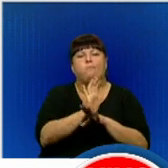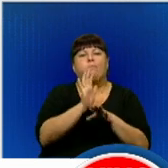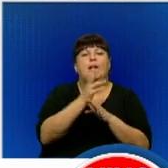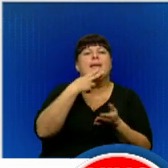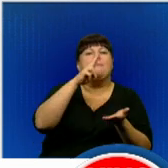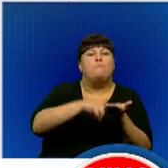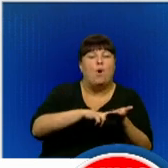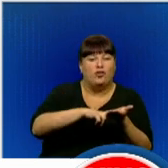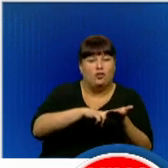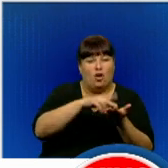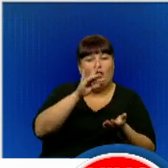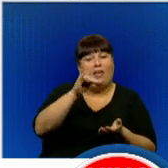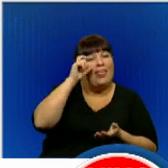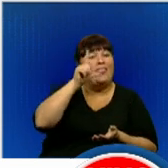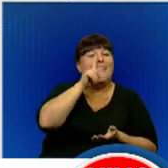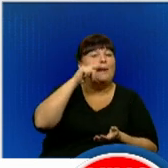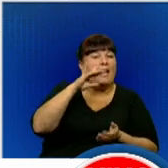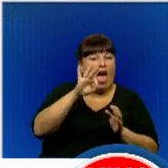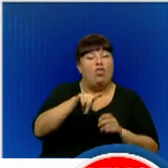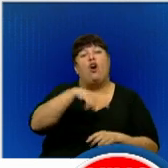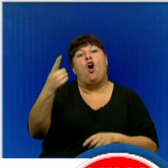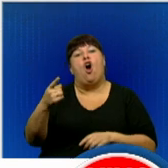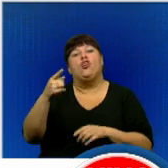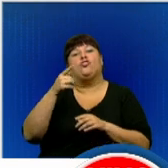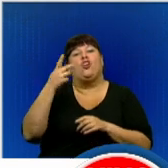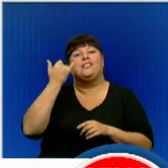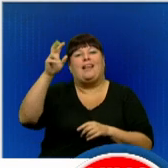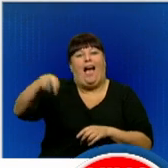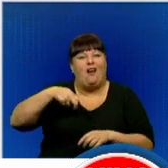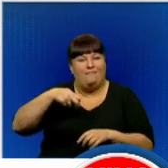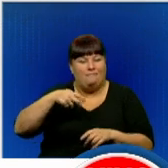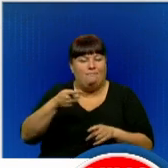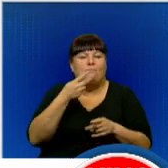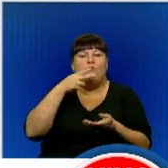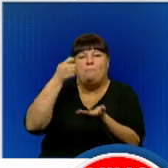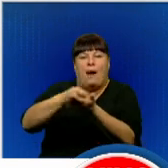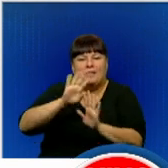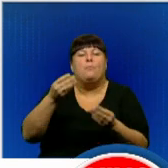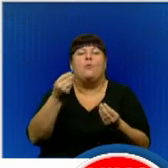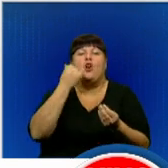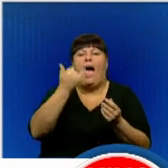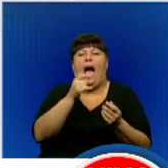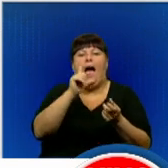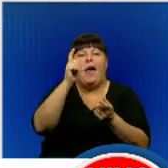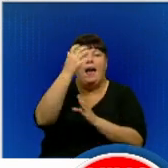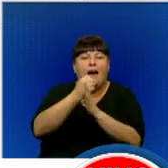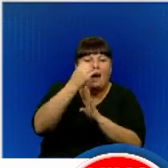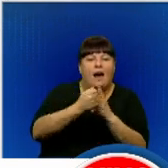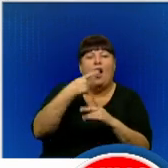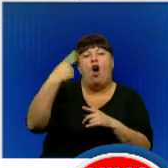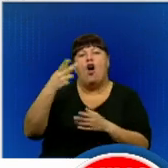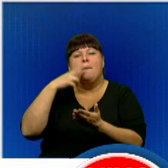impuestos determinados y lo que son los impuestos percibidos porque por un lado de una serie de deducciones por otros